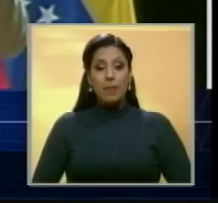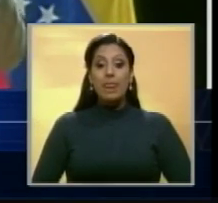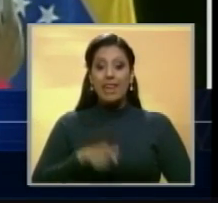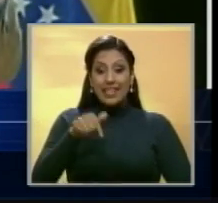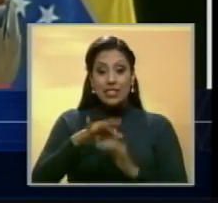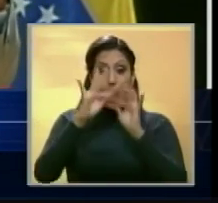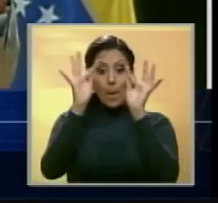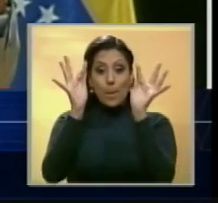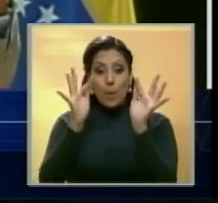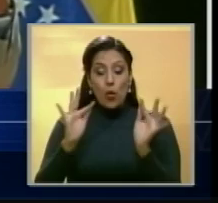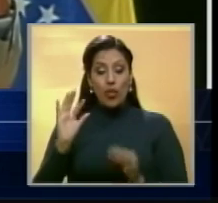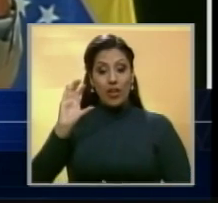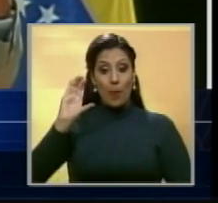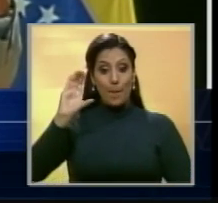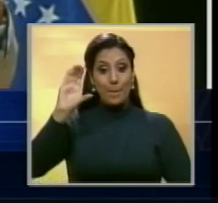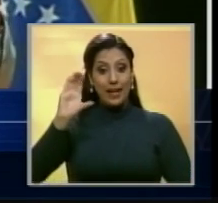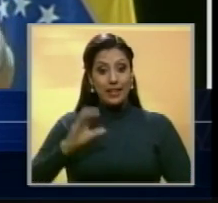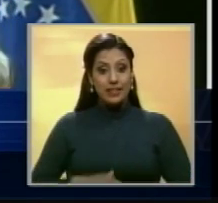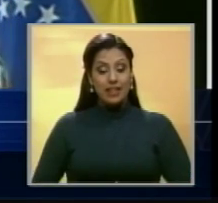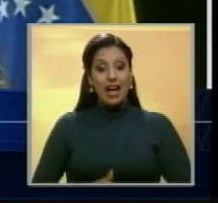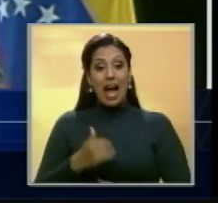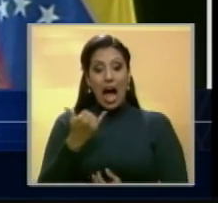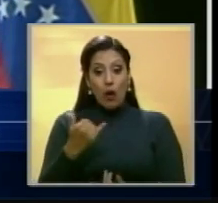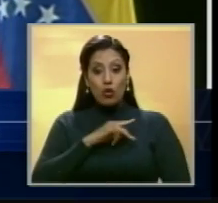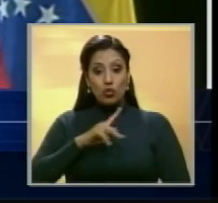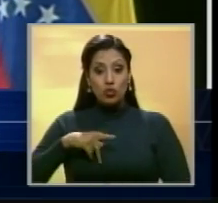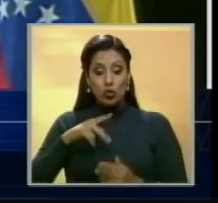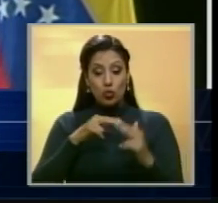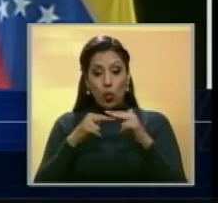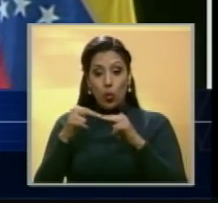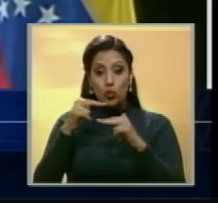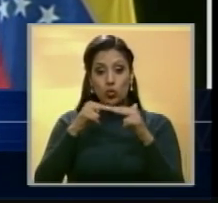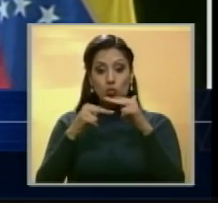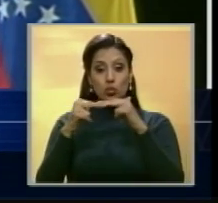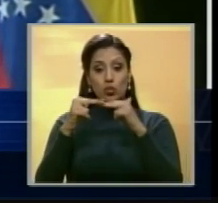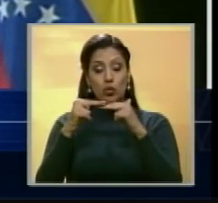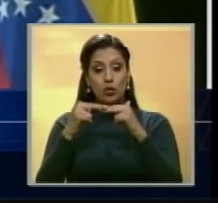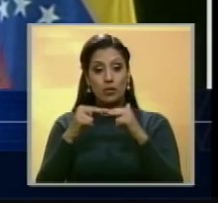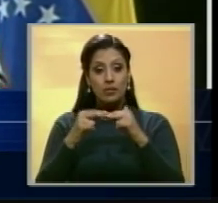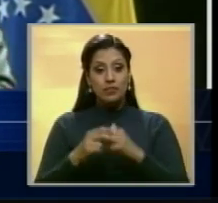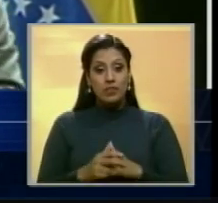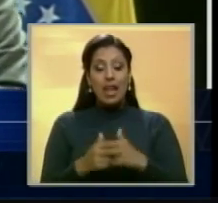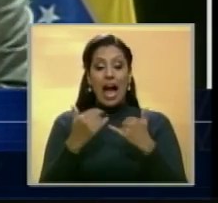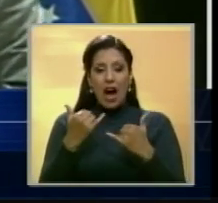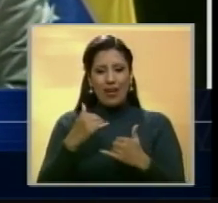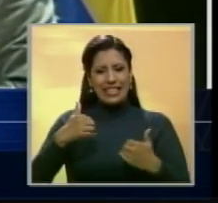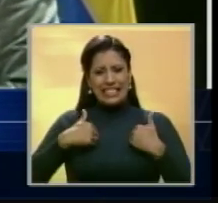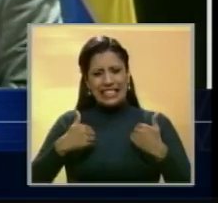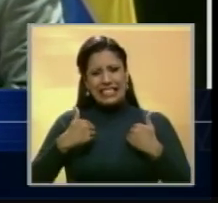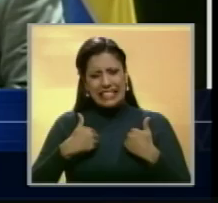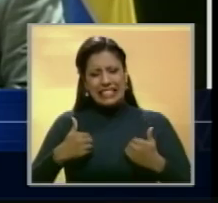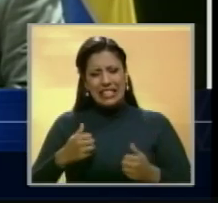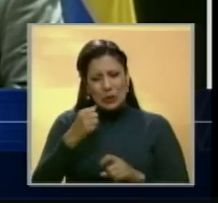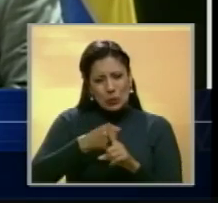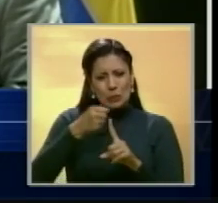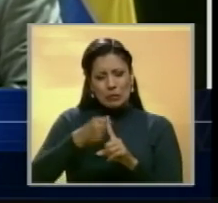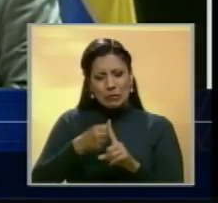Ese modelo de país es el que estamos construyendo. Y ha costado mucho,